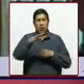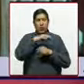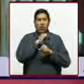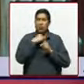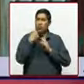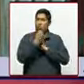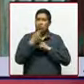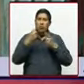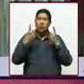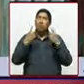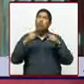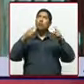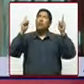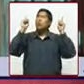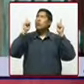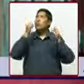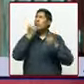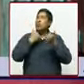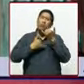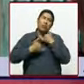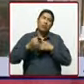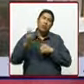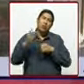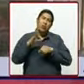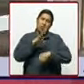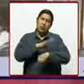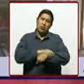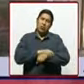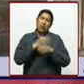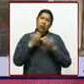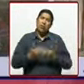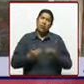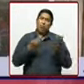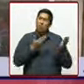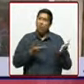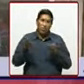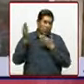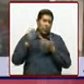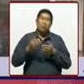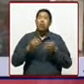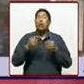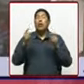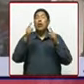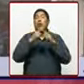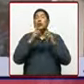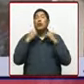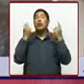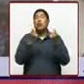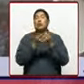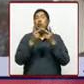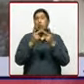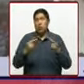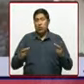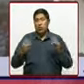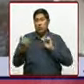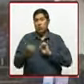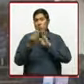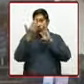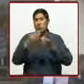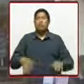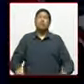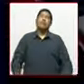sentido es que hemos logrado la segunda aprehensión y ahora se lo han llevado, bueno, está siendo trasladado al Departamento de Potosí, objeto de comparecer ante el...